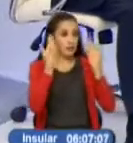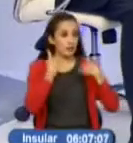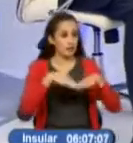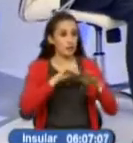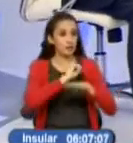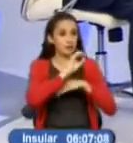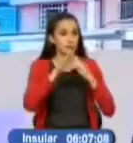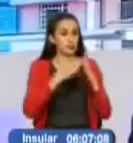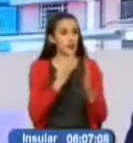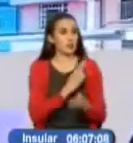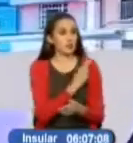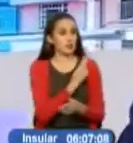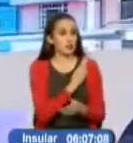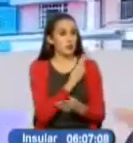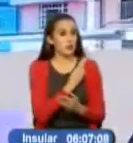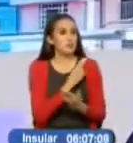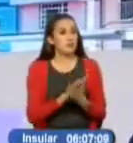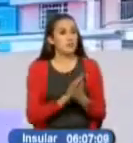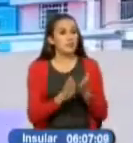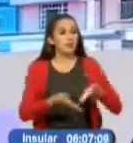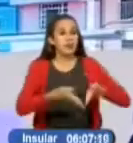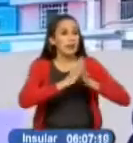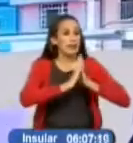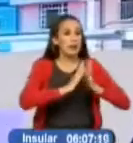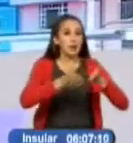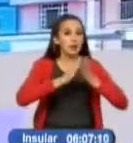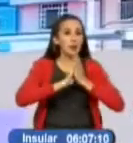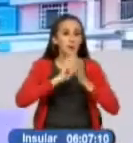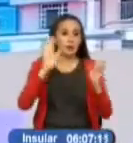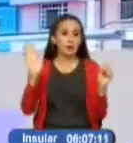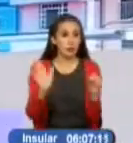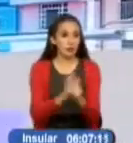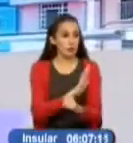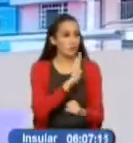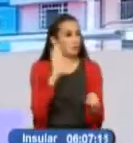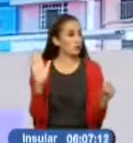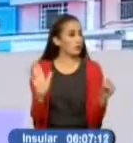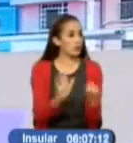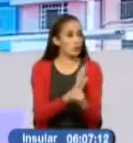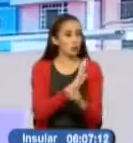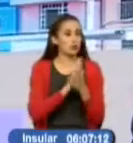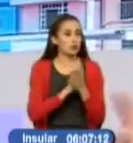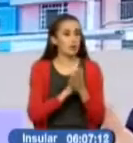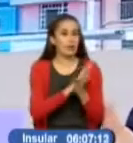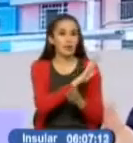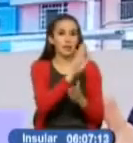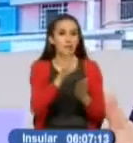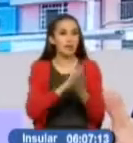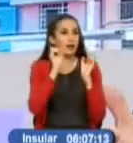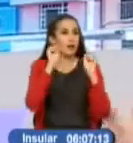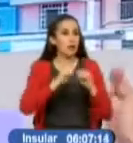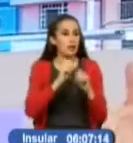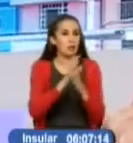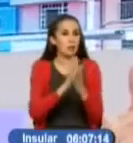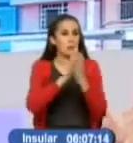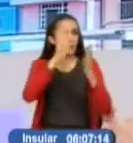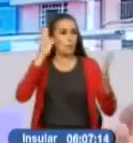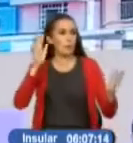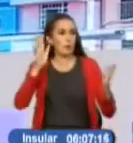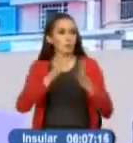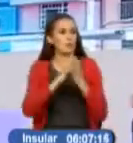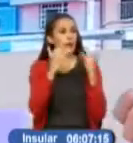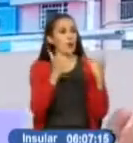las universidades ha permitido que la oferta total que se ponga hoy a consideración sea sustantivamente más amplia. Hoy tenemos